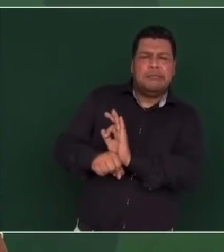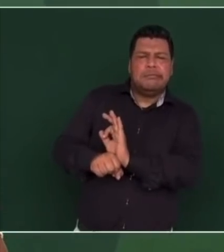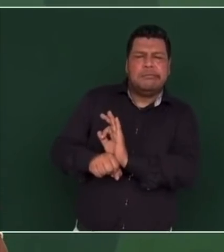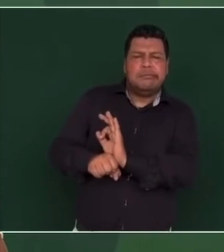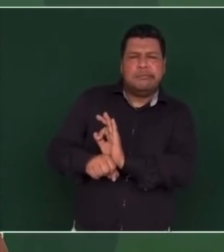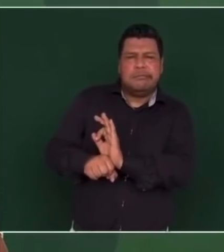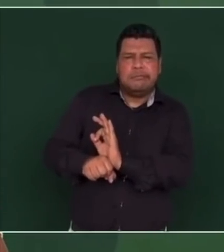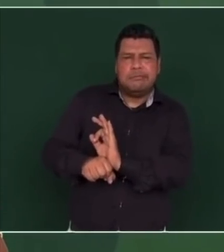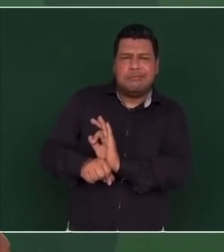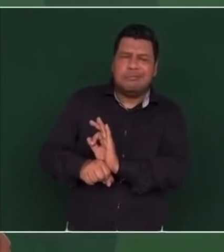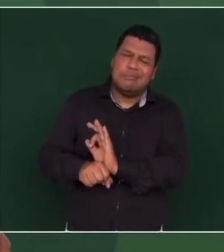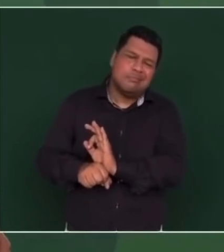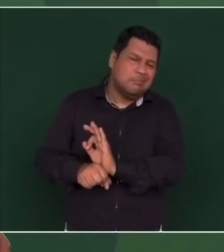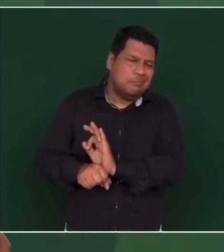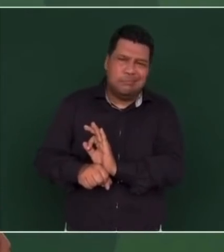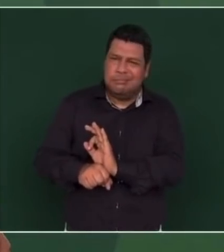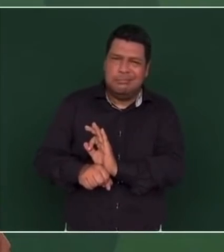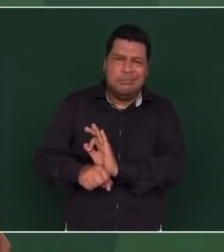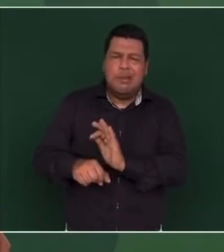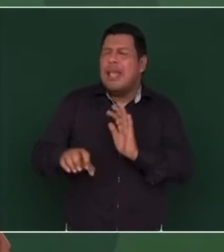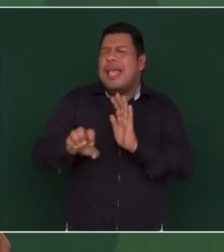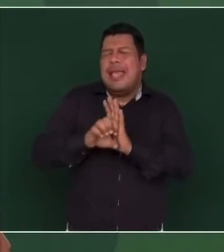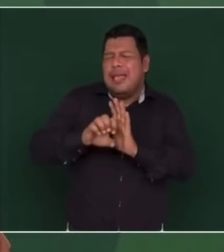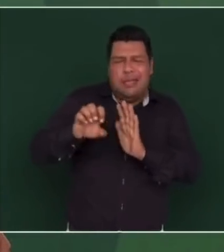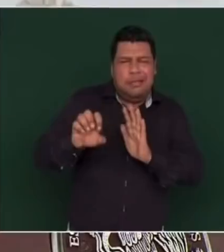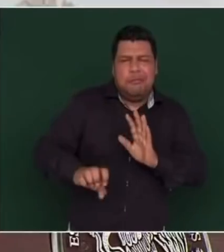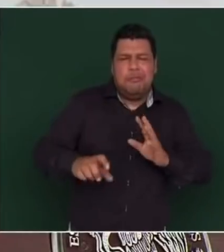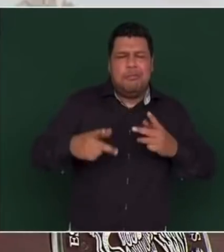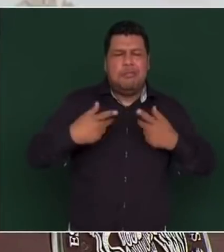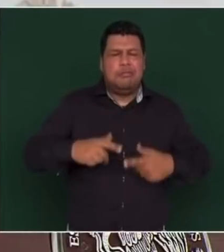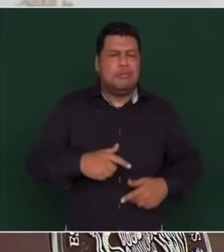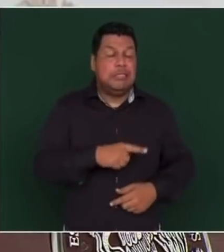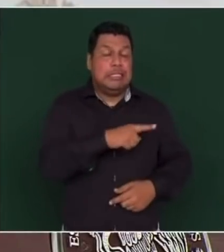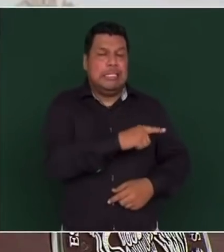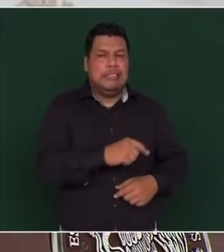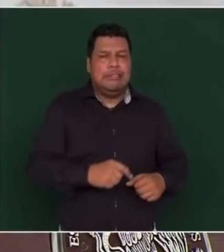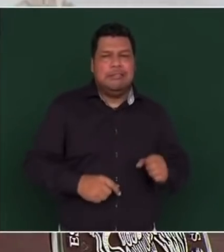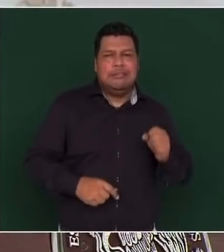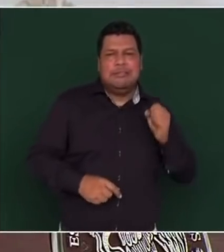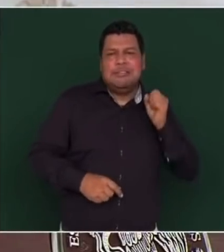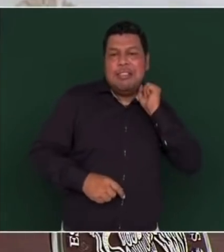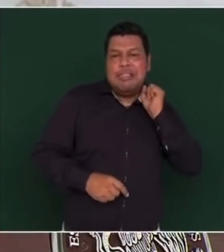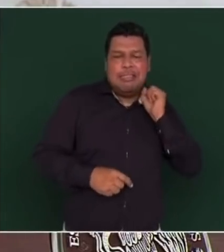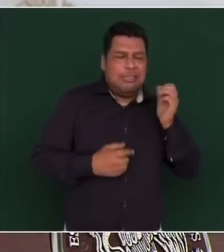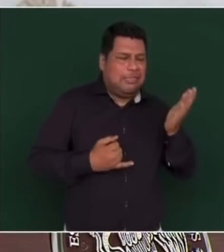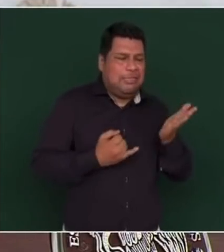que nadie consciente, un legislador,